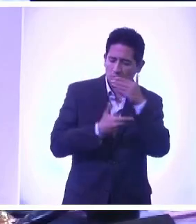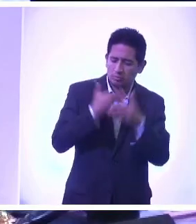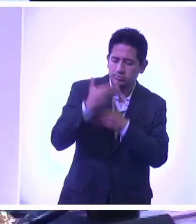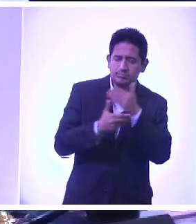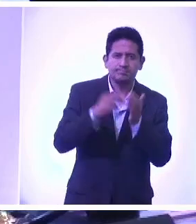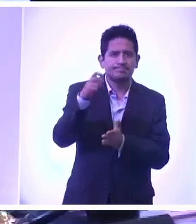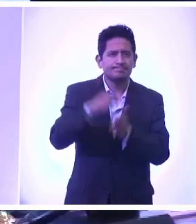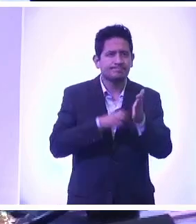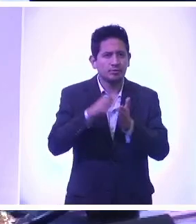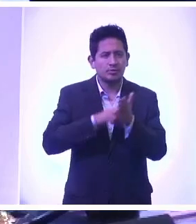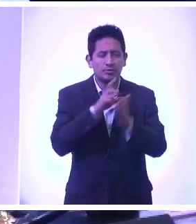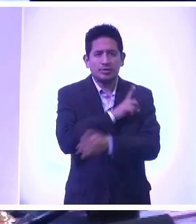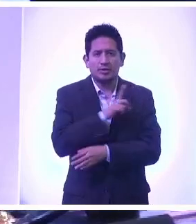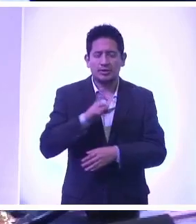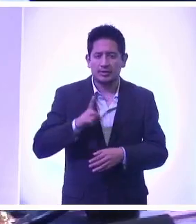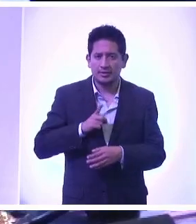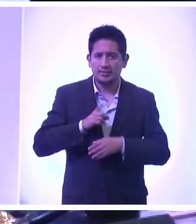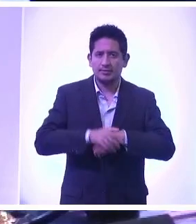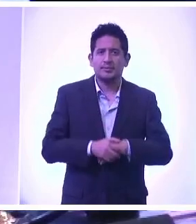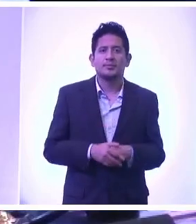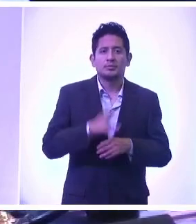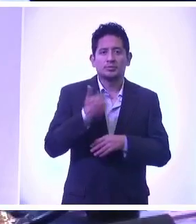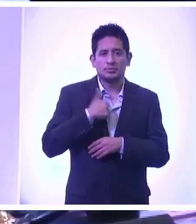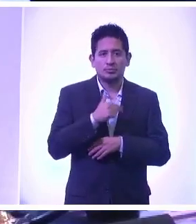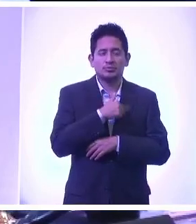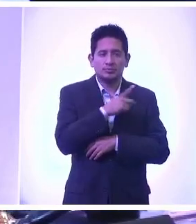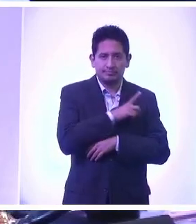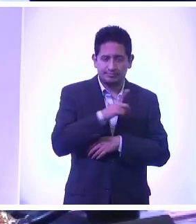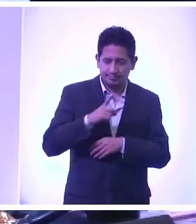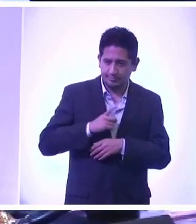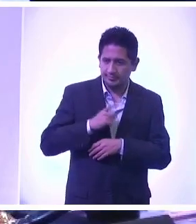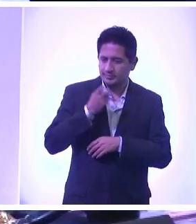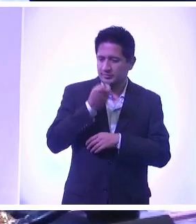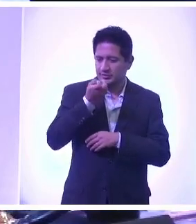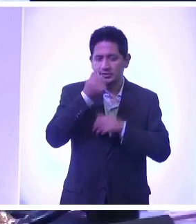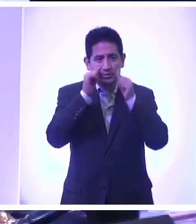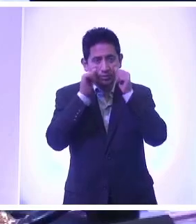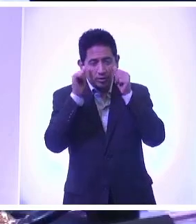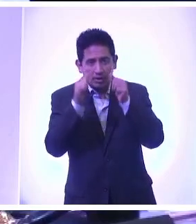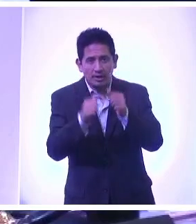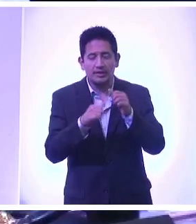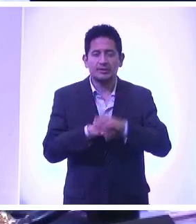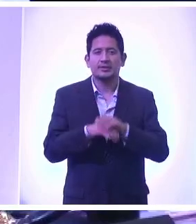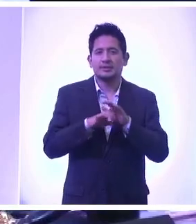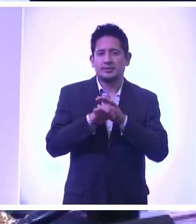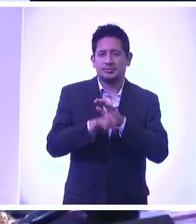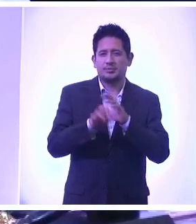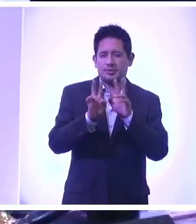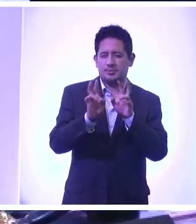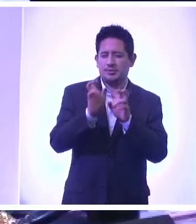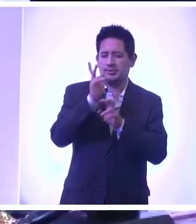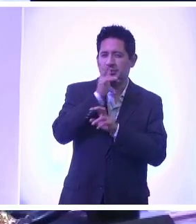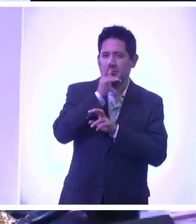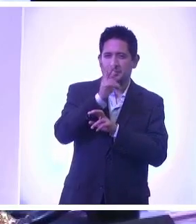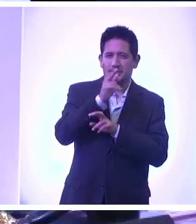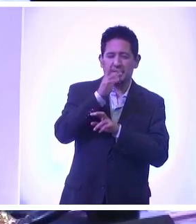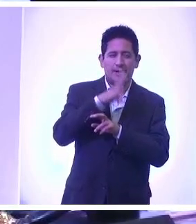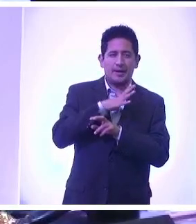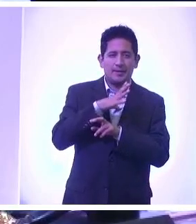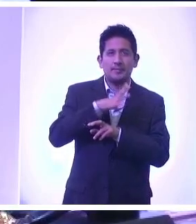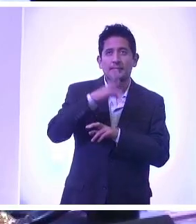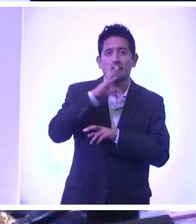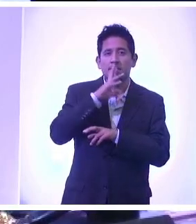para la industria el sector empresarial y el sector gubernamental que es la mejora No qué tanto podemos tener una